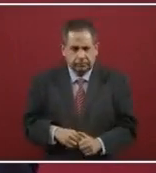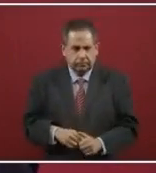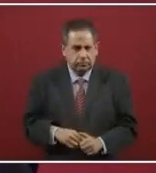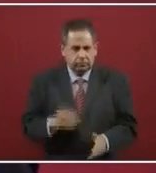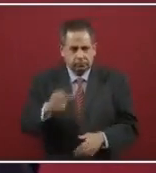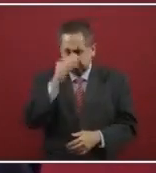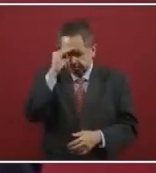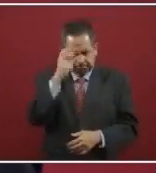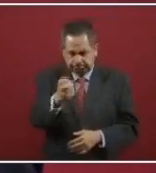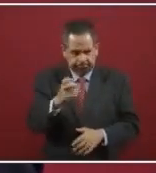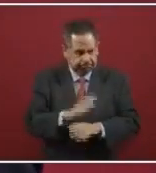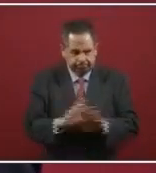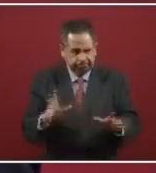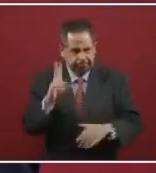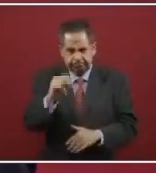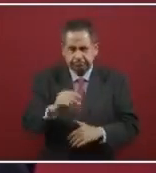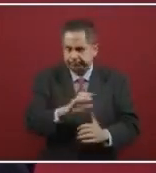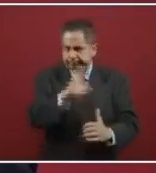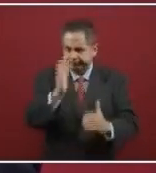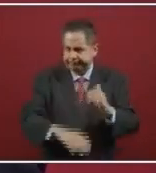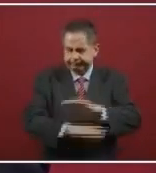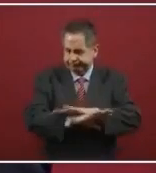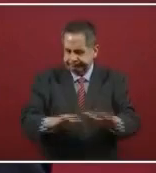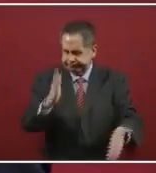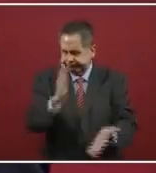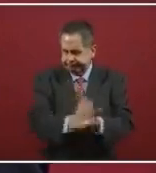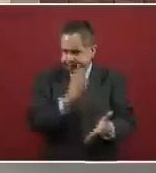Nada de eso. Se acabó.